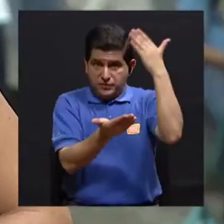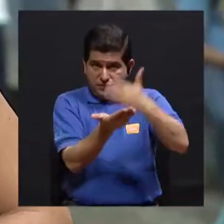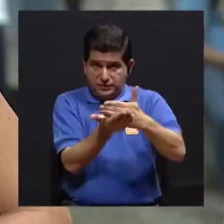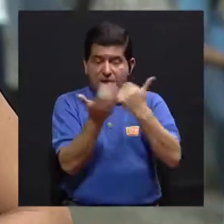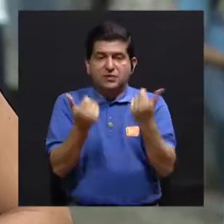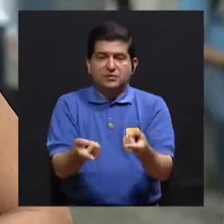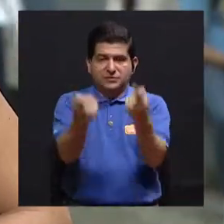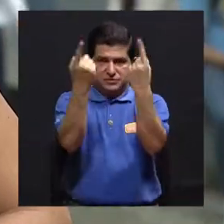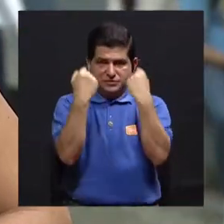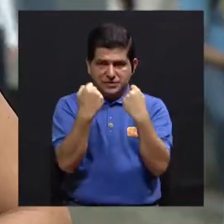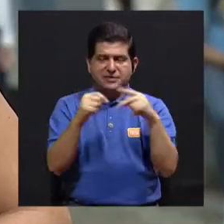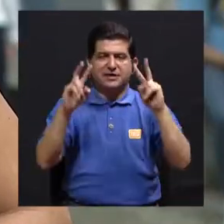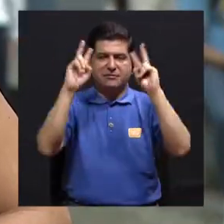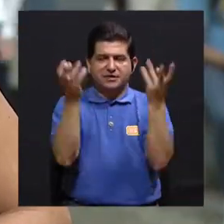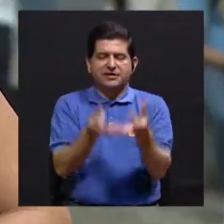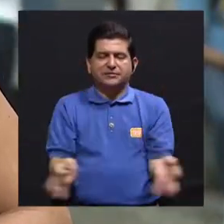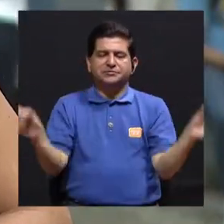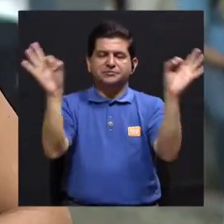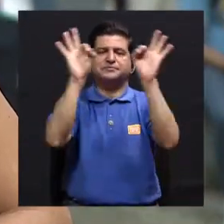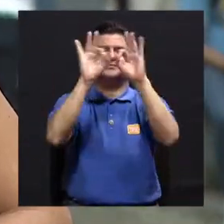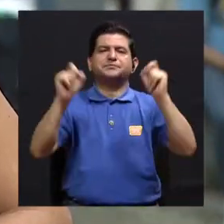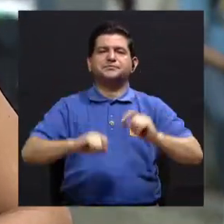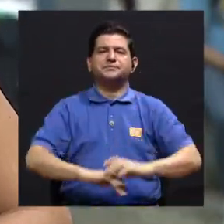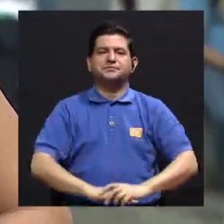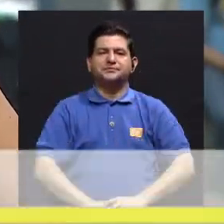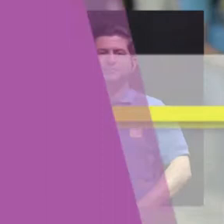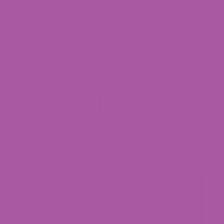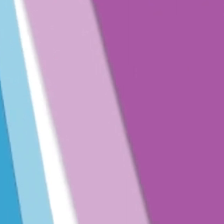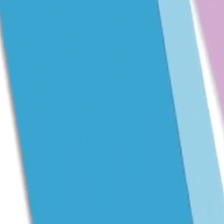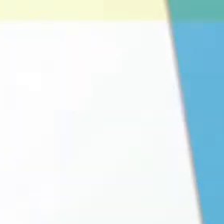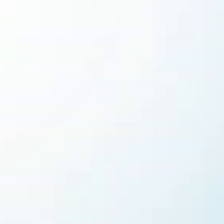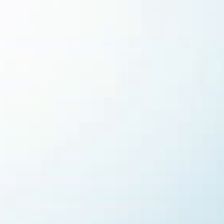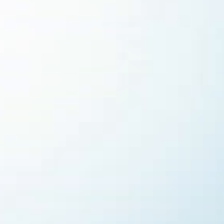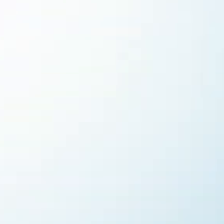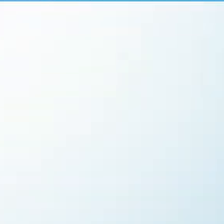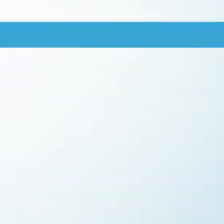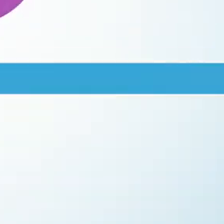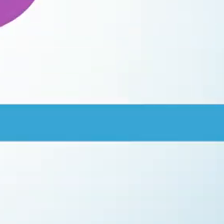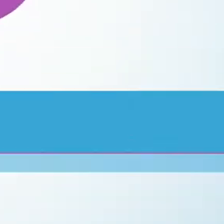de ir a una pausa, ya regresamos con este tema tan importante.